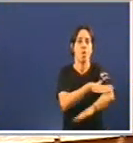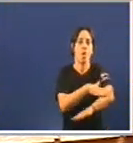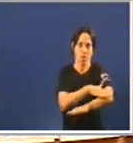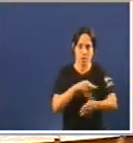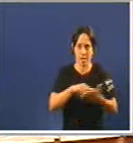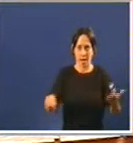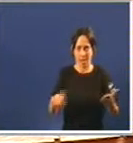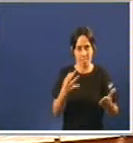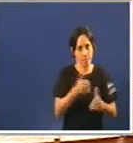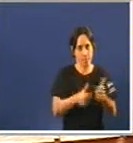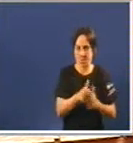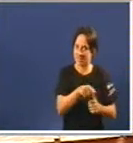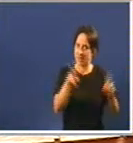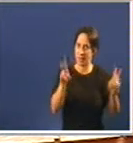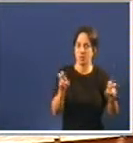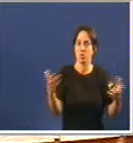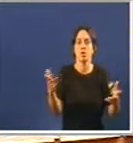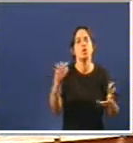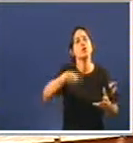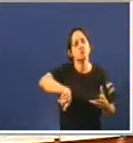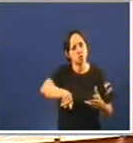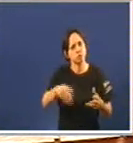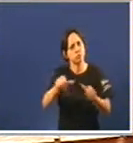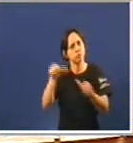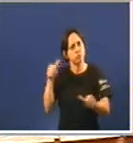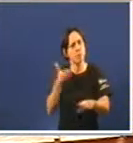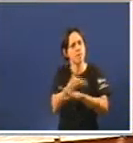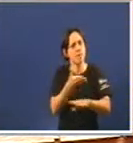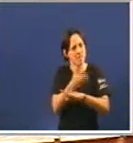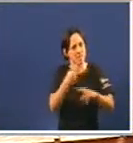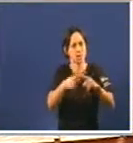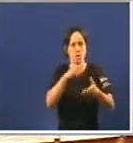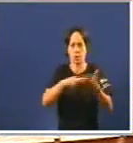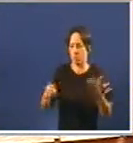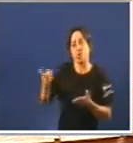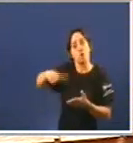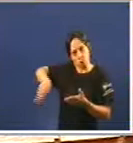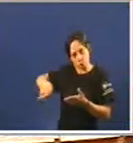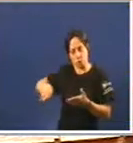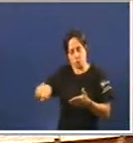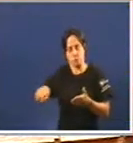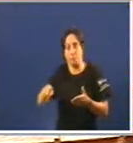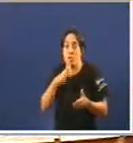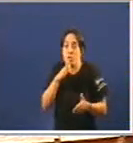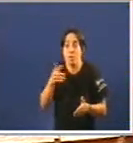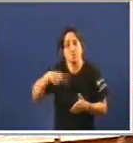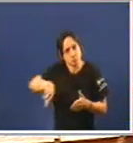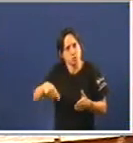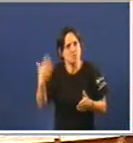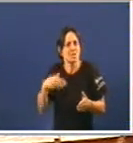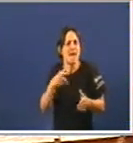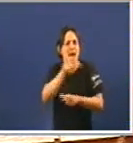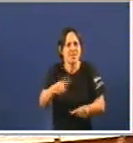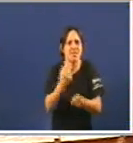Goberno. Nos levamos pedindo a Xunta de Galicia, pero porque xa levan pedindo moito tempo os traballadores